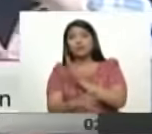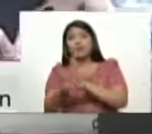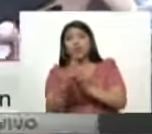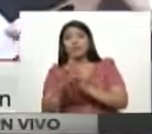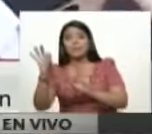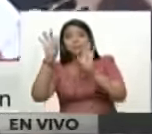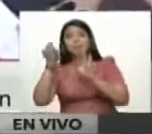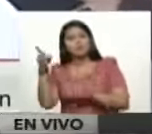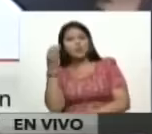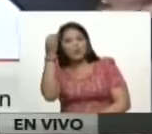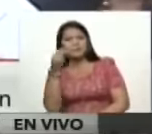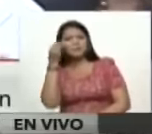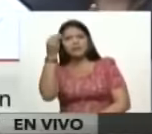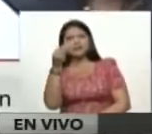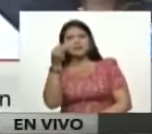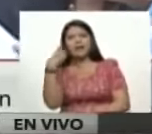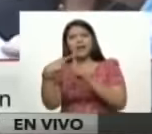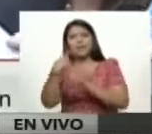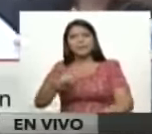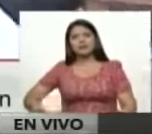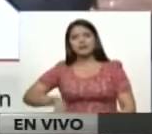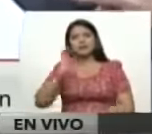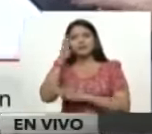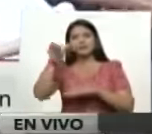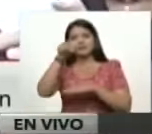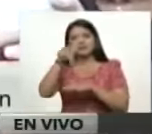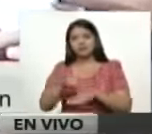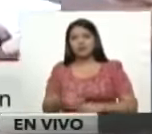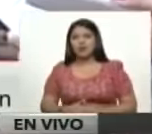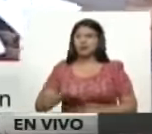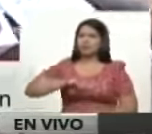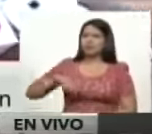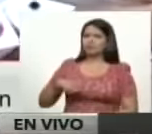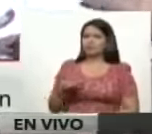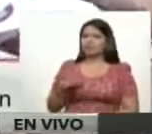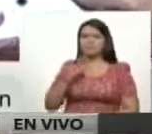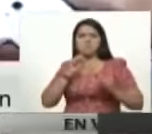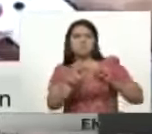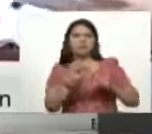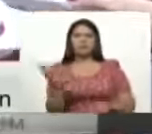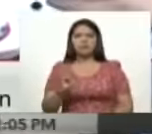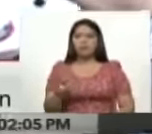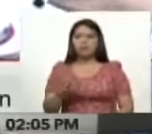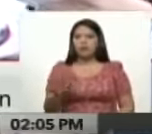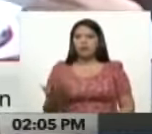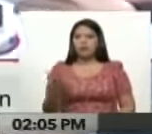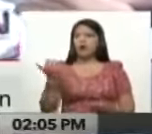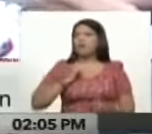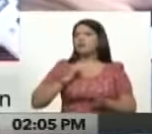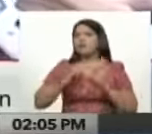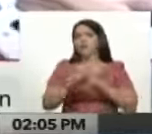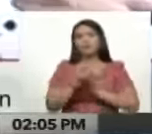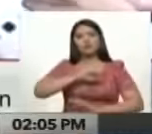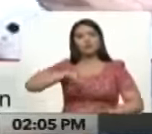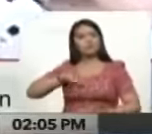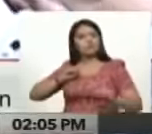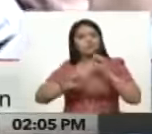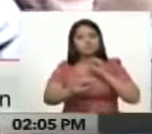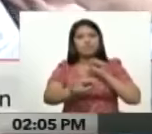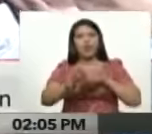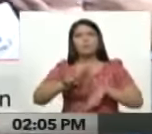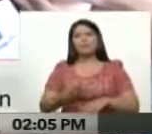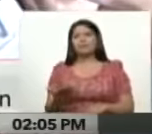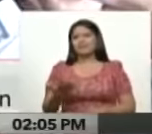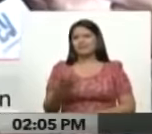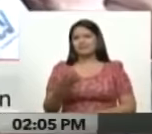¿Cuál es la opinión del expresidente de la Asamblea al respecto? No, nosotros nos oponemos total y absolutamente a cualquier ley de amnistía, porque es como ridículo